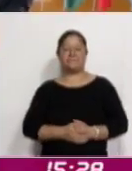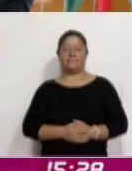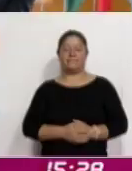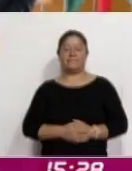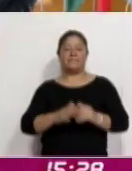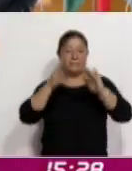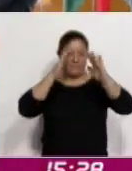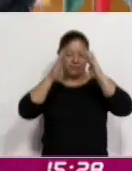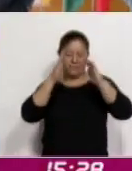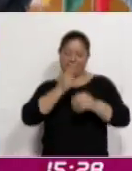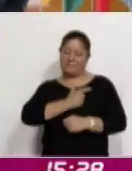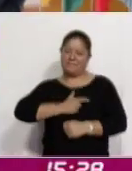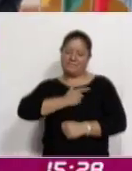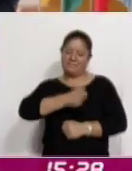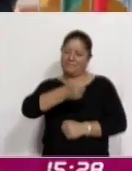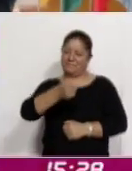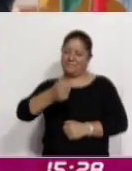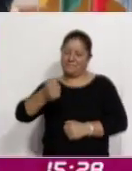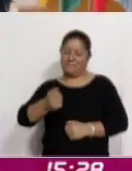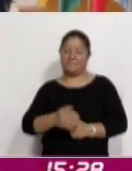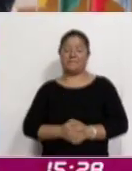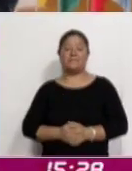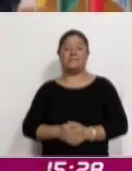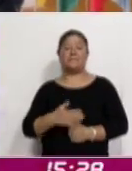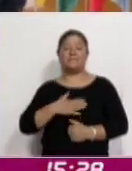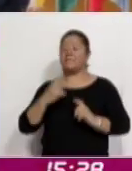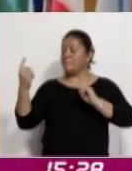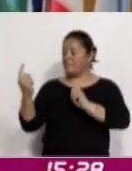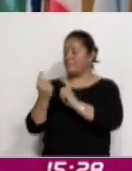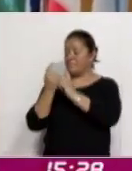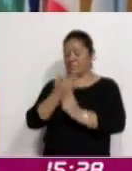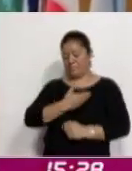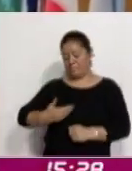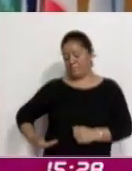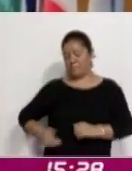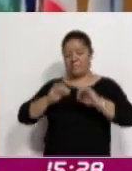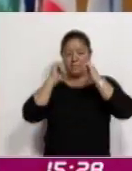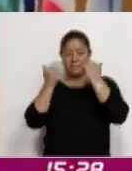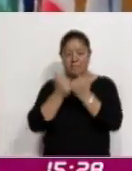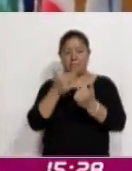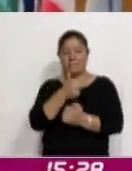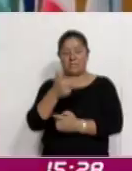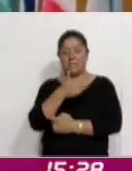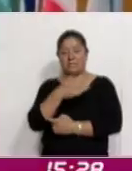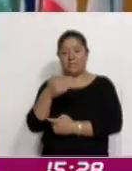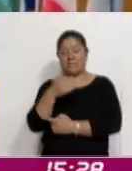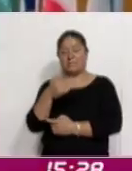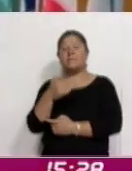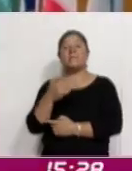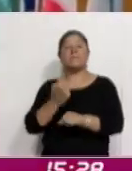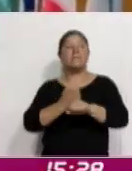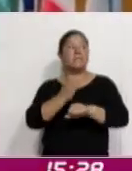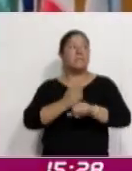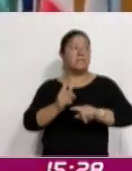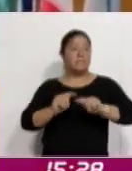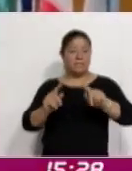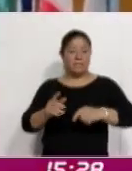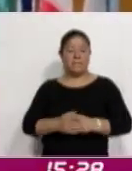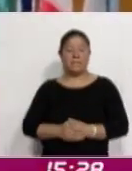Jesús Auditorio, un gusto saludarles. Nos encontramos con el presidente de la Asociación de Hoteles y Moteles del Estado de Tlaxcala,